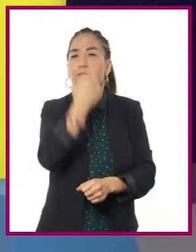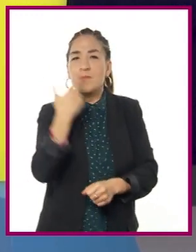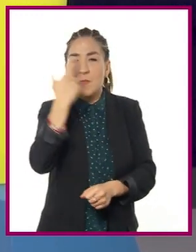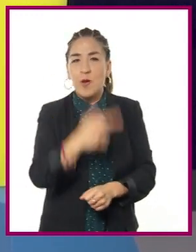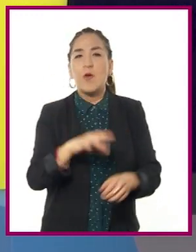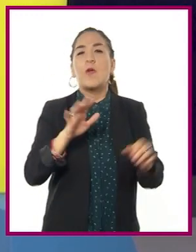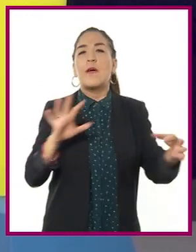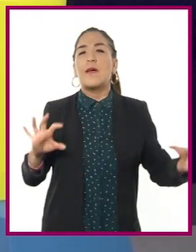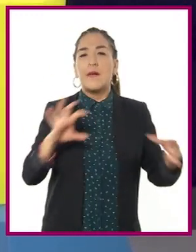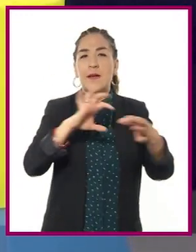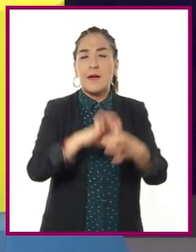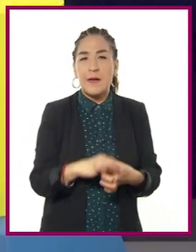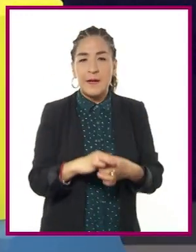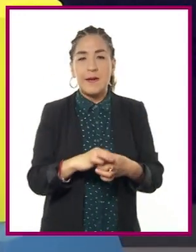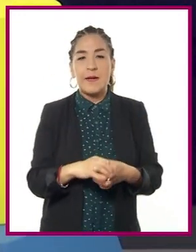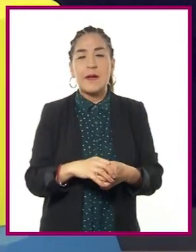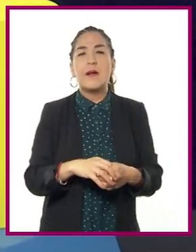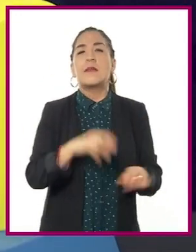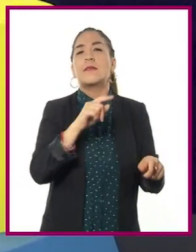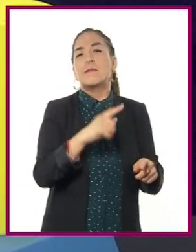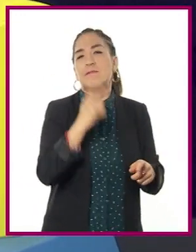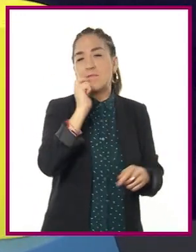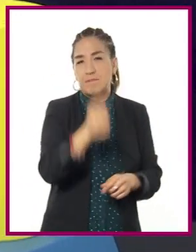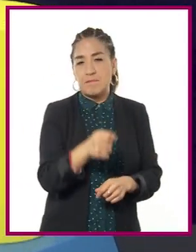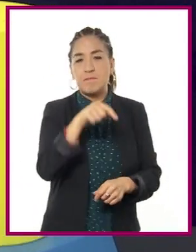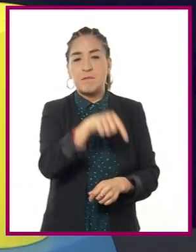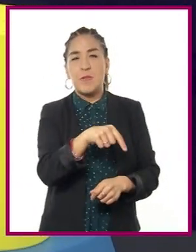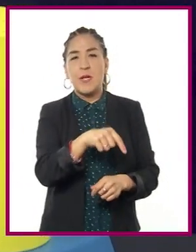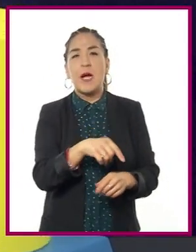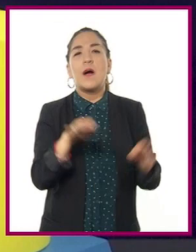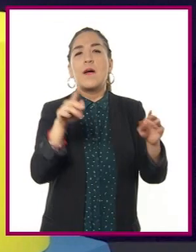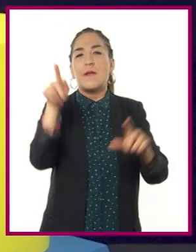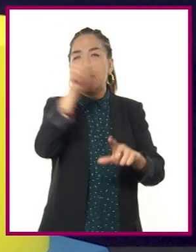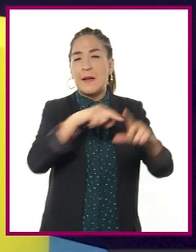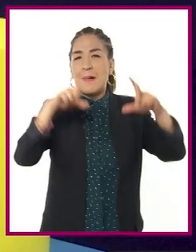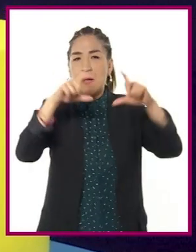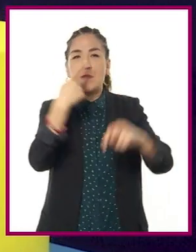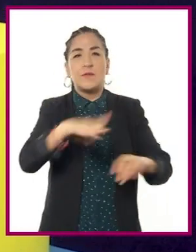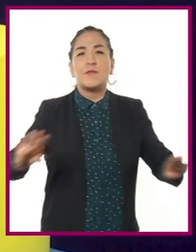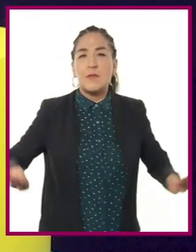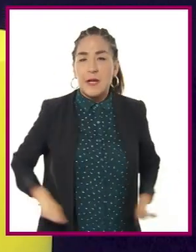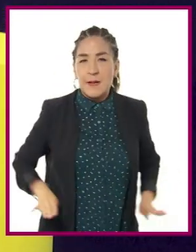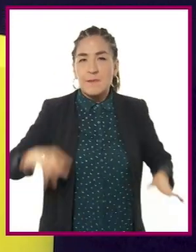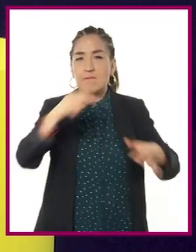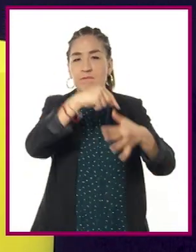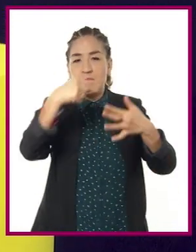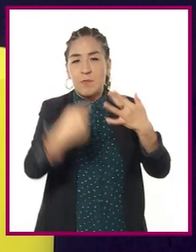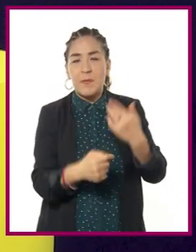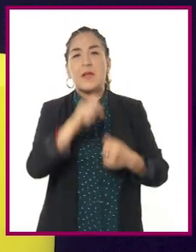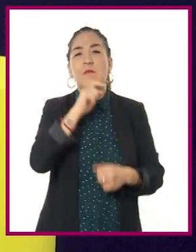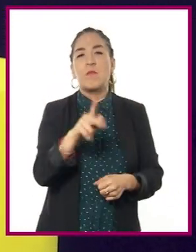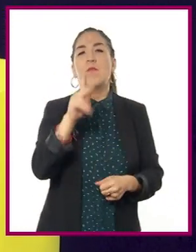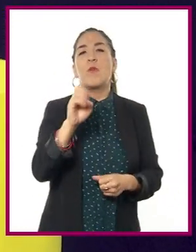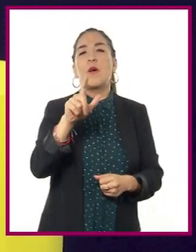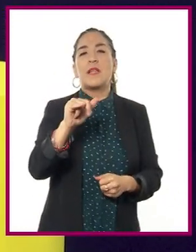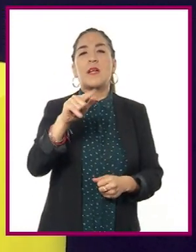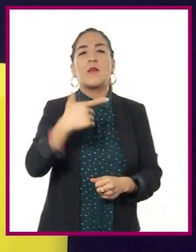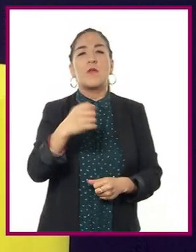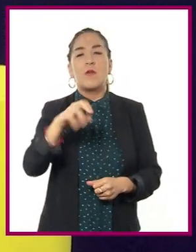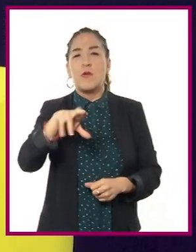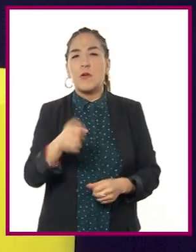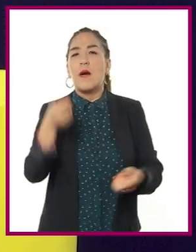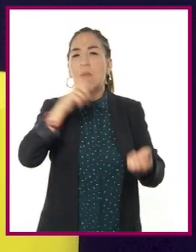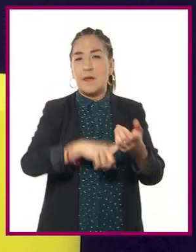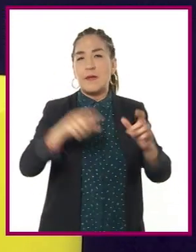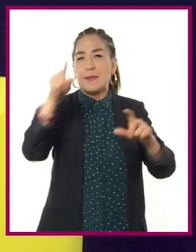la relación entre los elementos de la circunferencia y el polígono inscrito en ella,